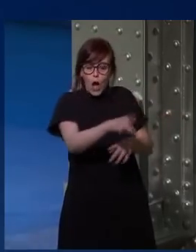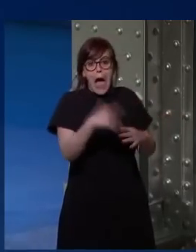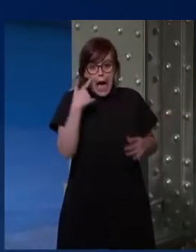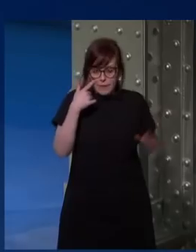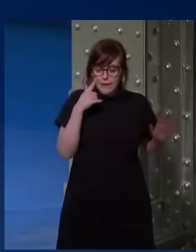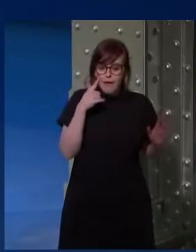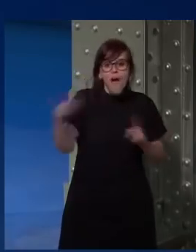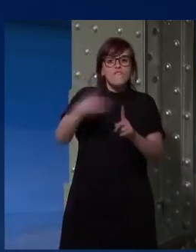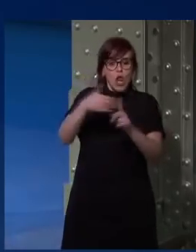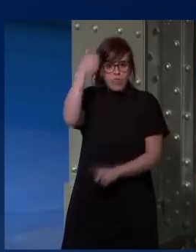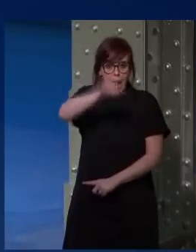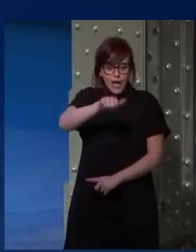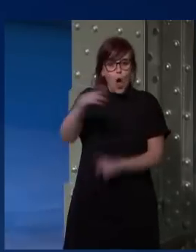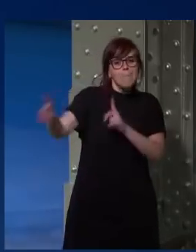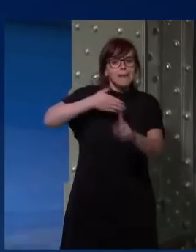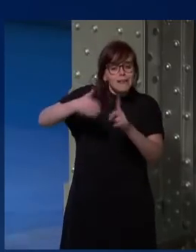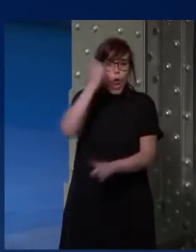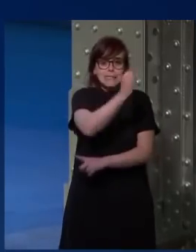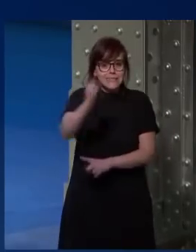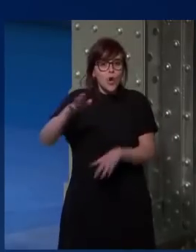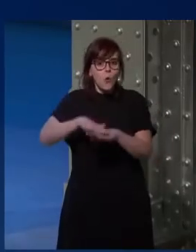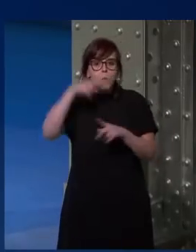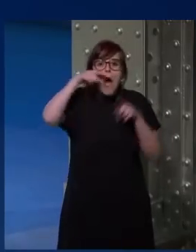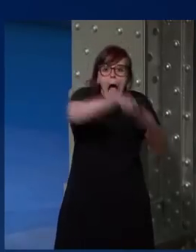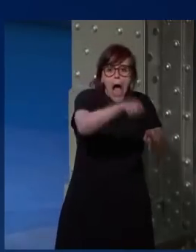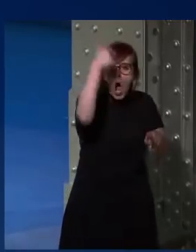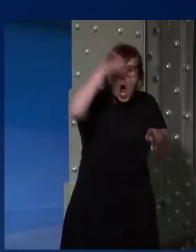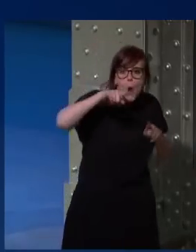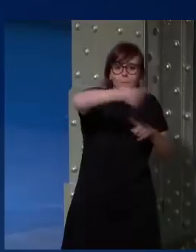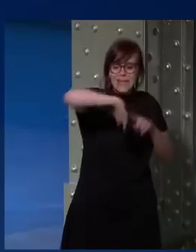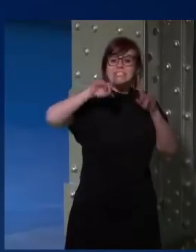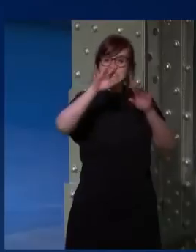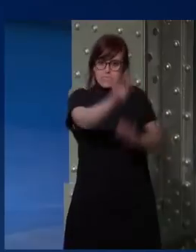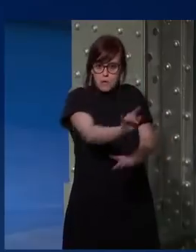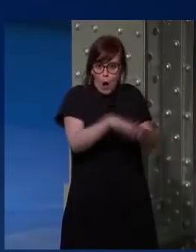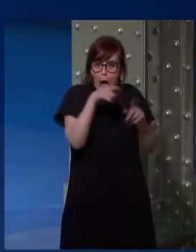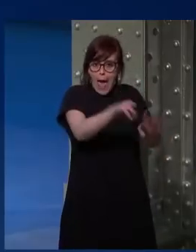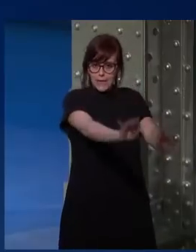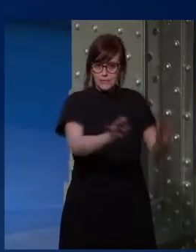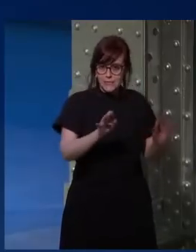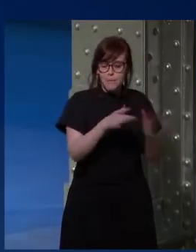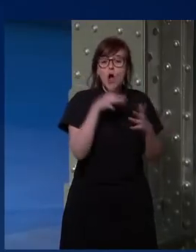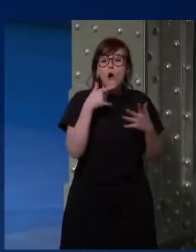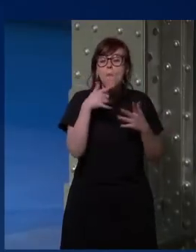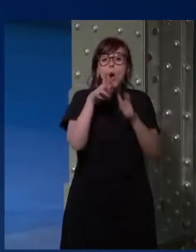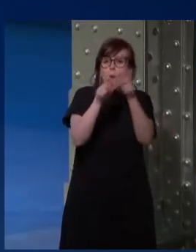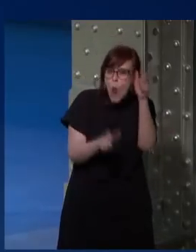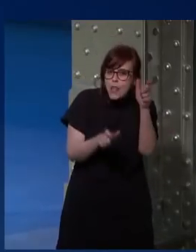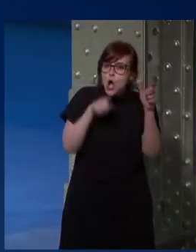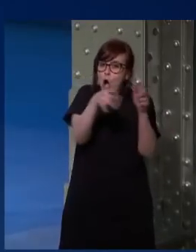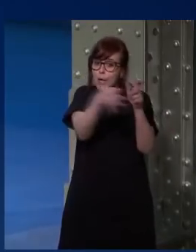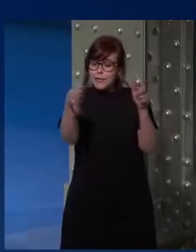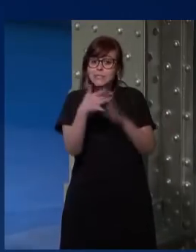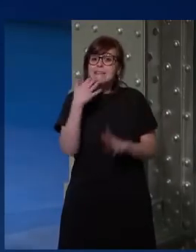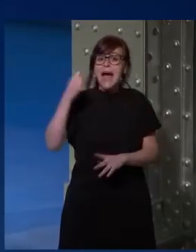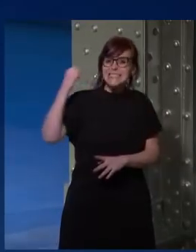hablando de violencia de género, estamos hablando de maltratadores y asesinos, en ese caso sí. Y por eso insisto en que ahí debemos utilizar los términos correctos. Y si es un asesino, es un